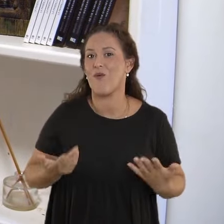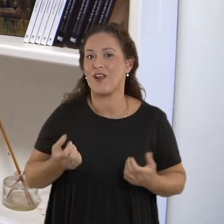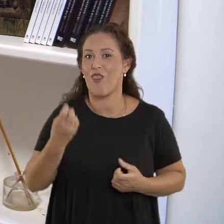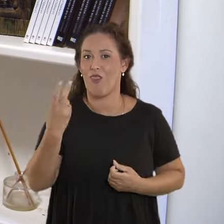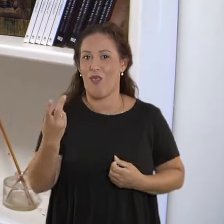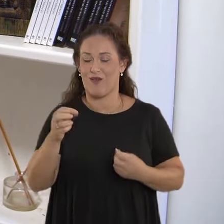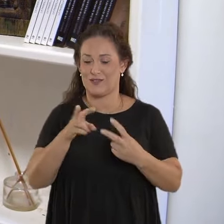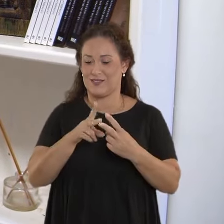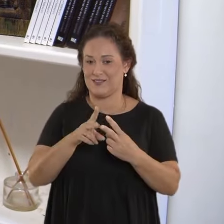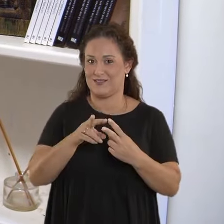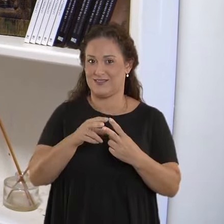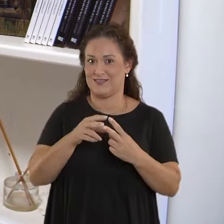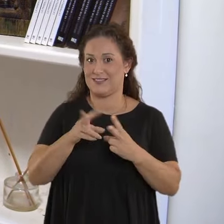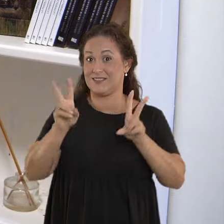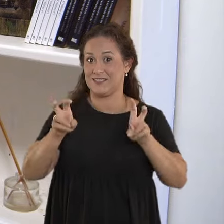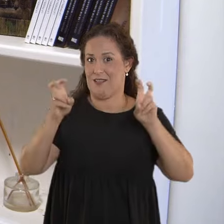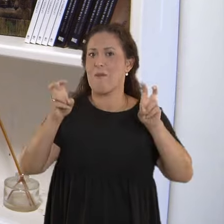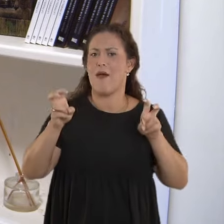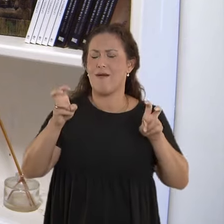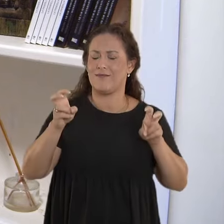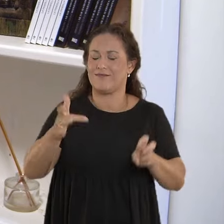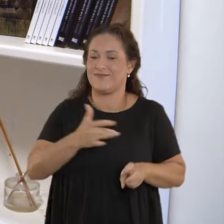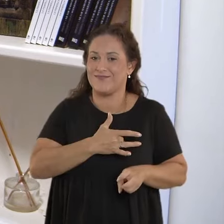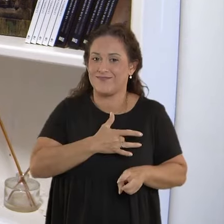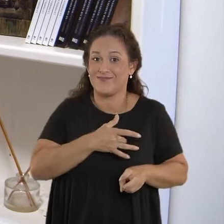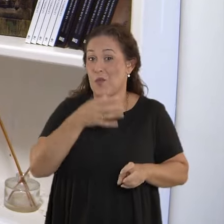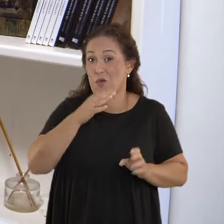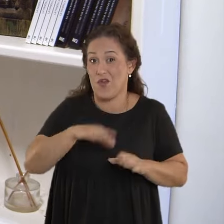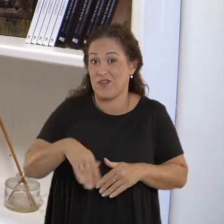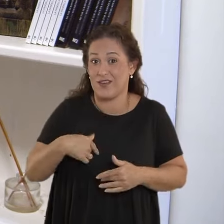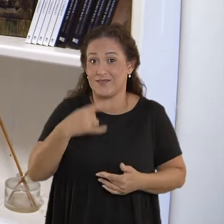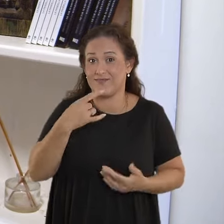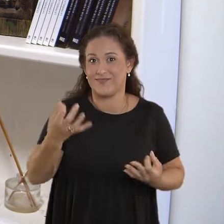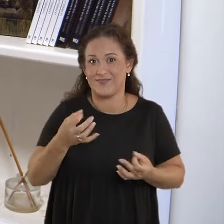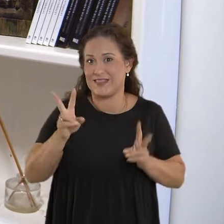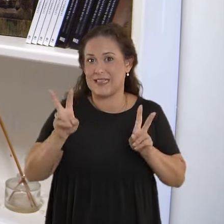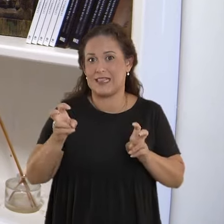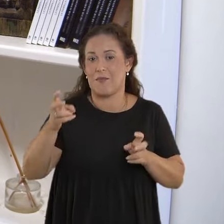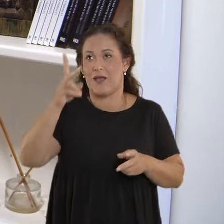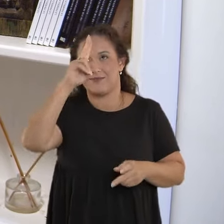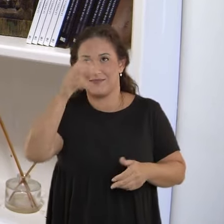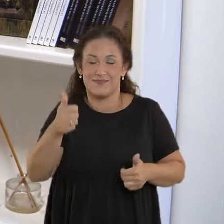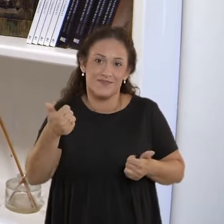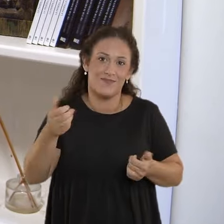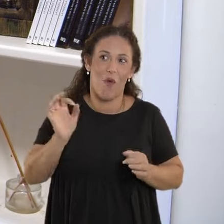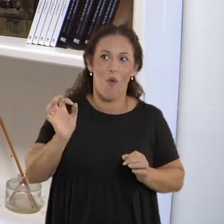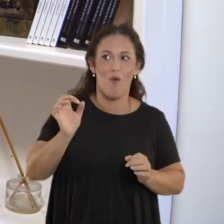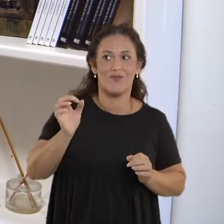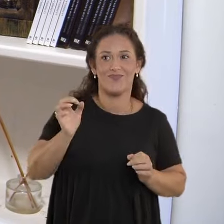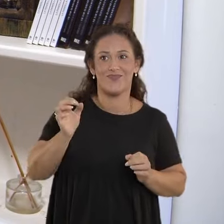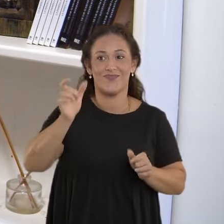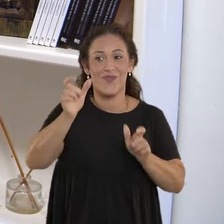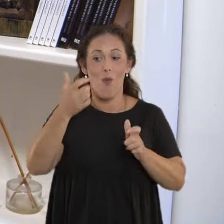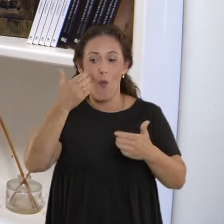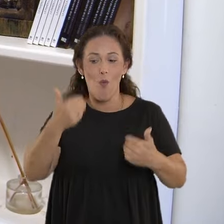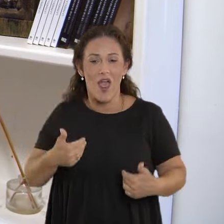tenemos dos novelas que tratan directamente el tema del amor, que al final yo diría que es el tema que más preocupa o más